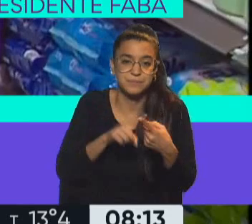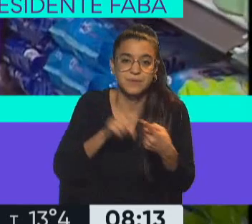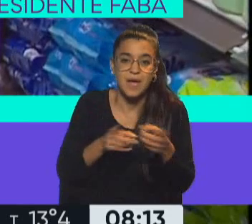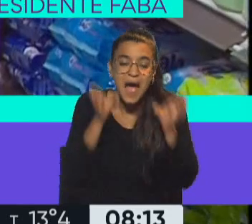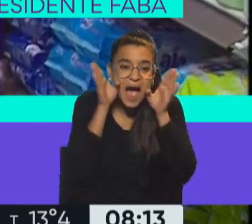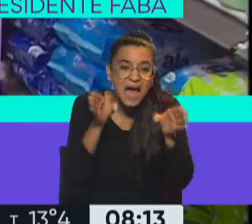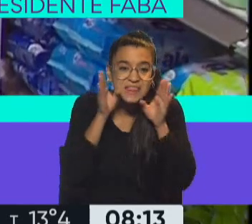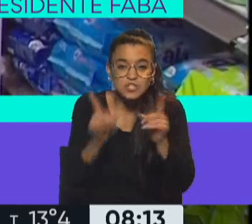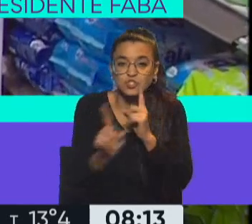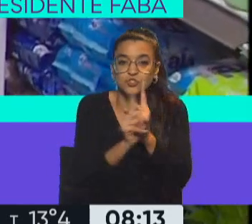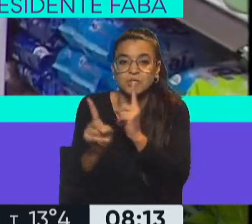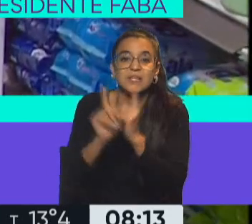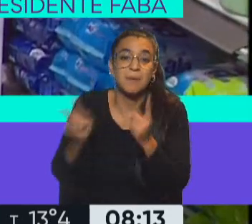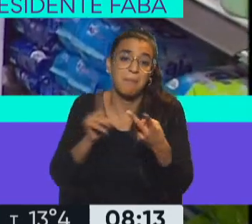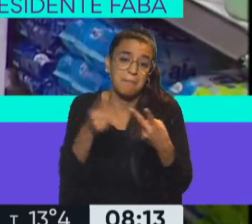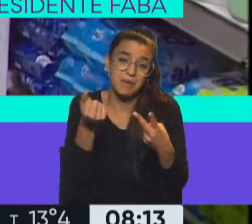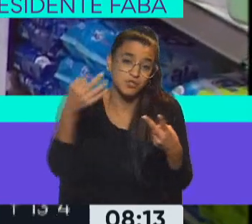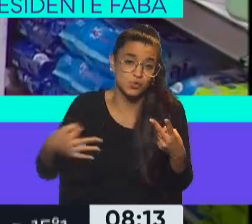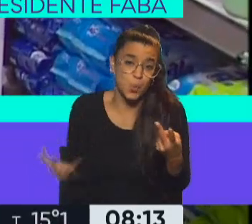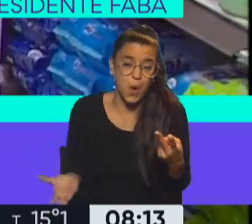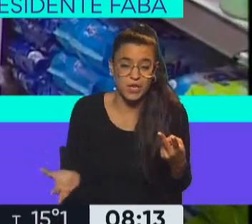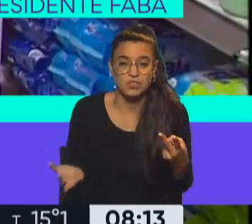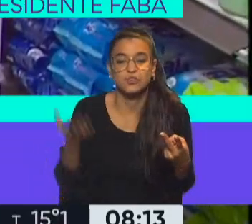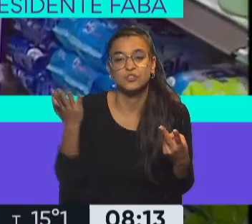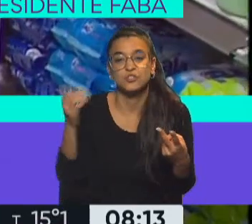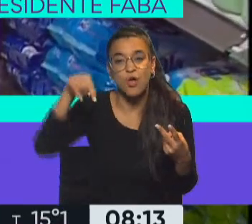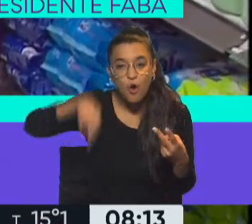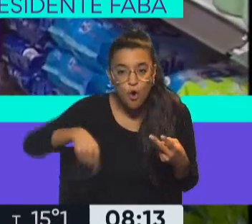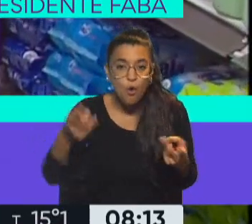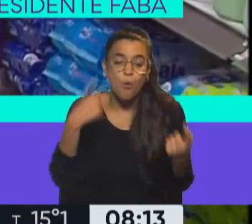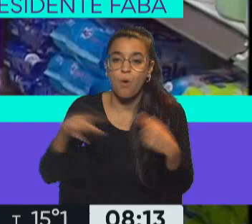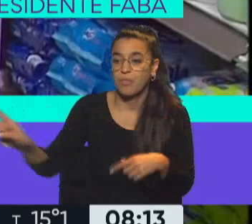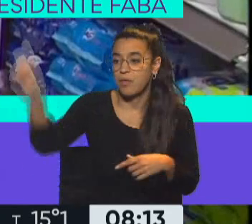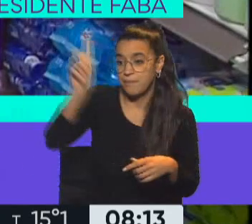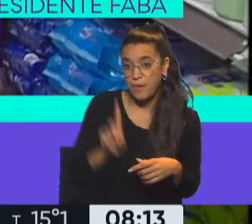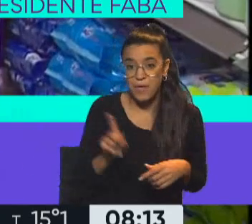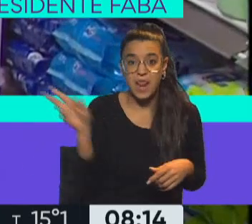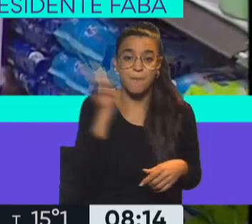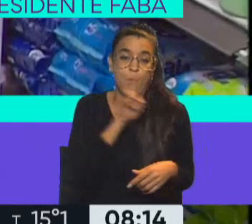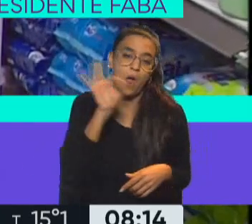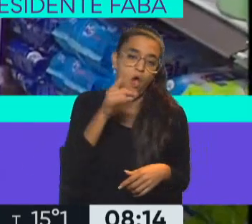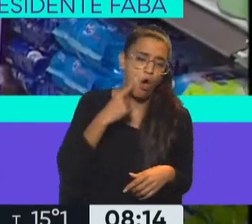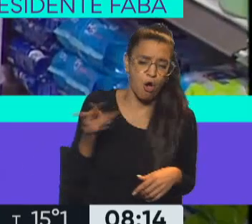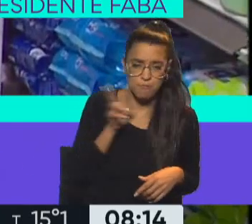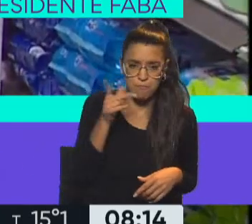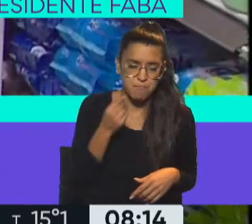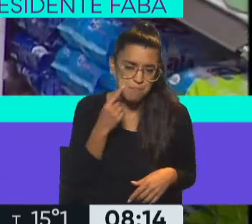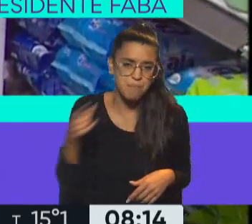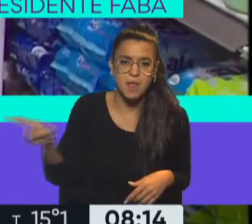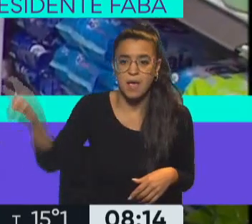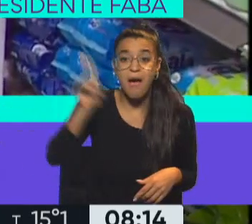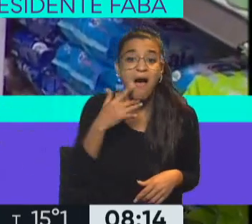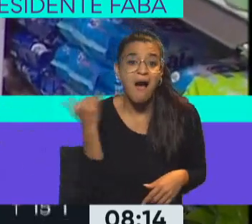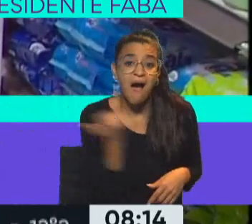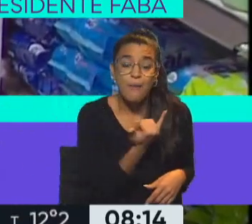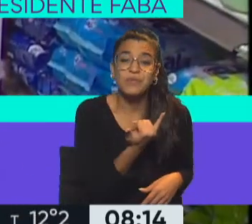personalizada y tener buenos precios entonces hoy cuando viene una cliente a nuestro negocio un cliente nos alerta